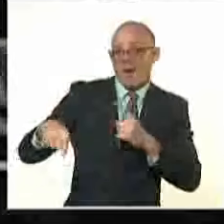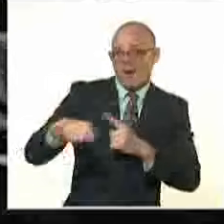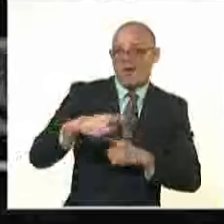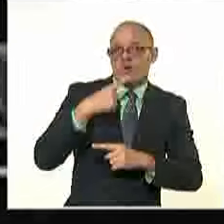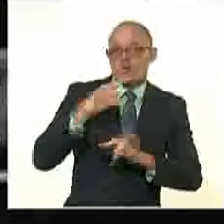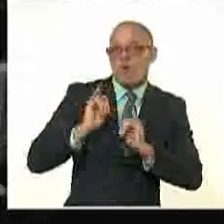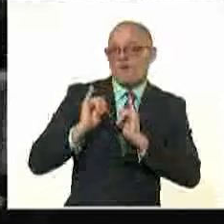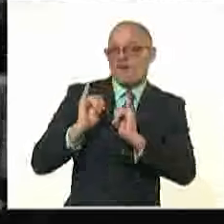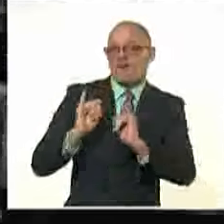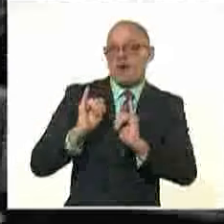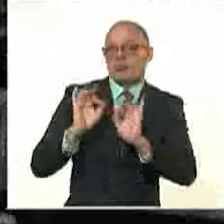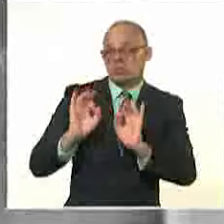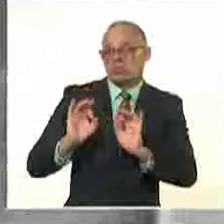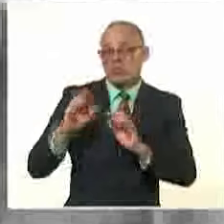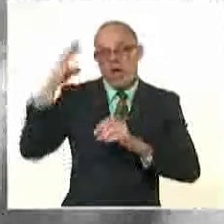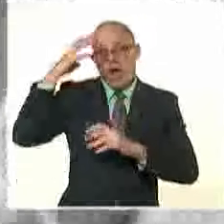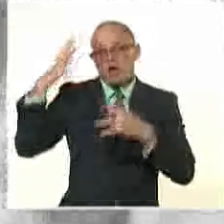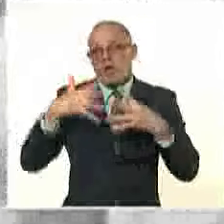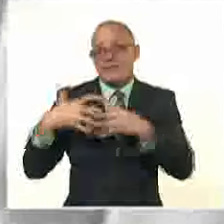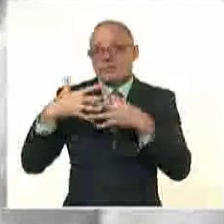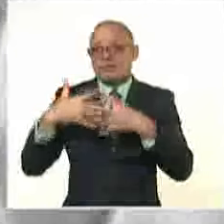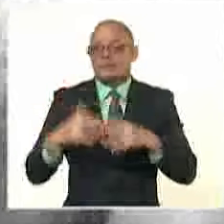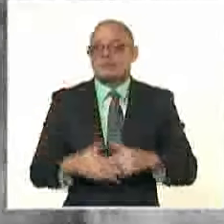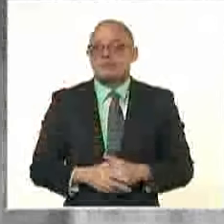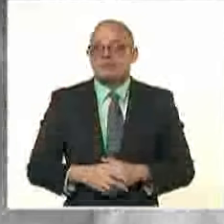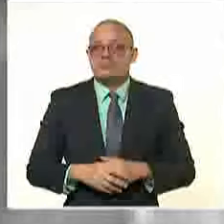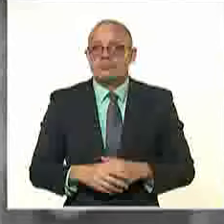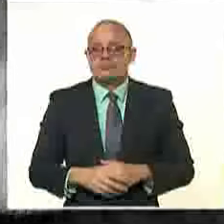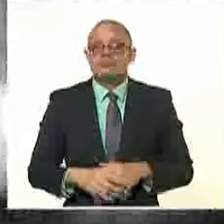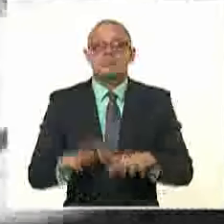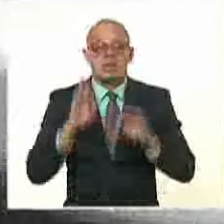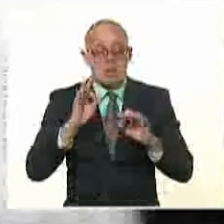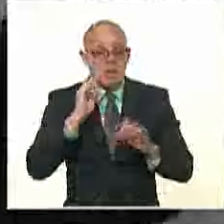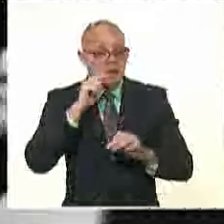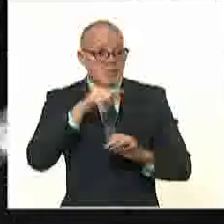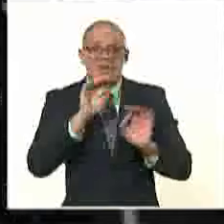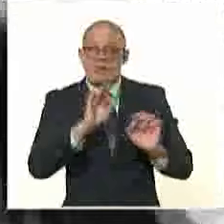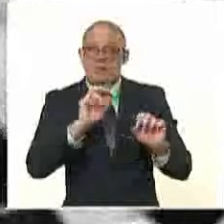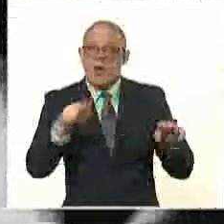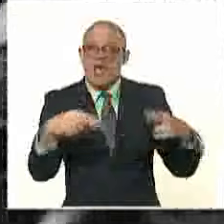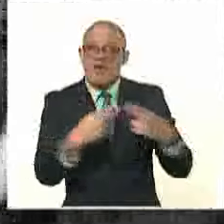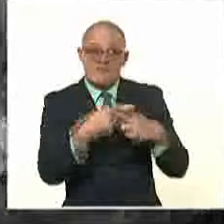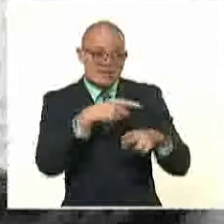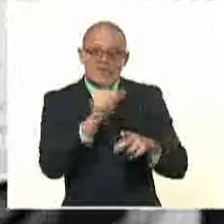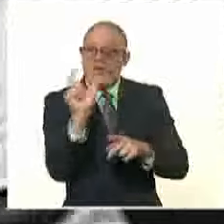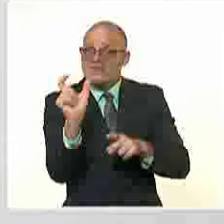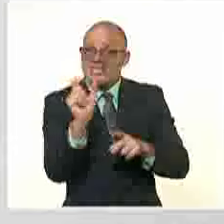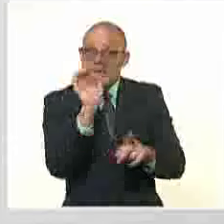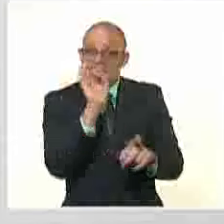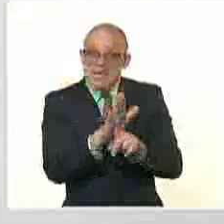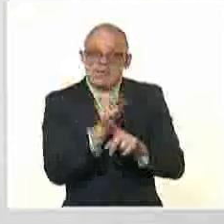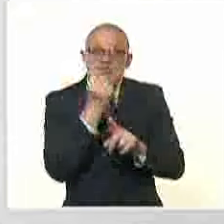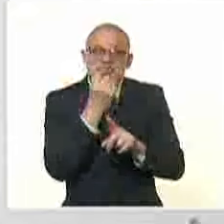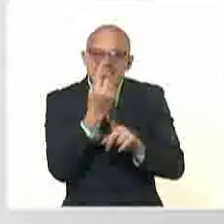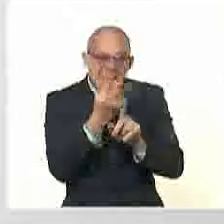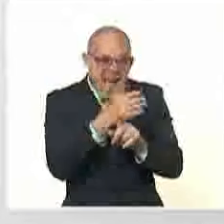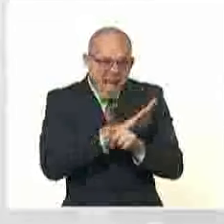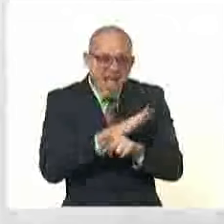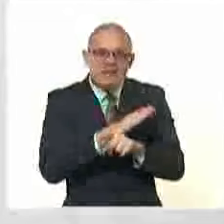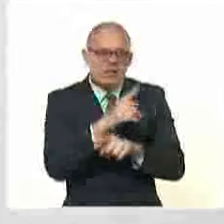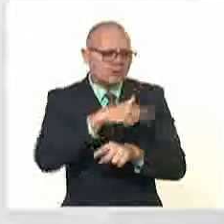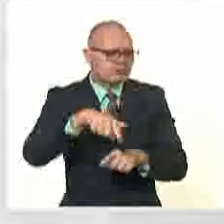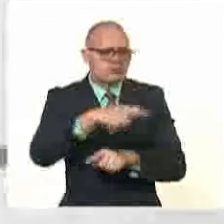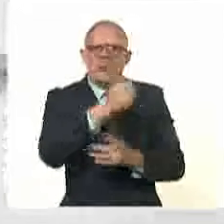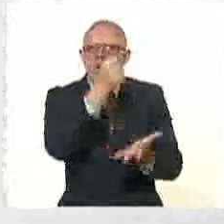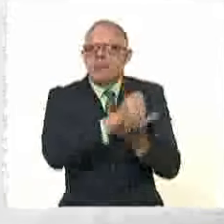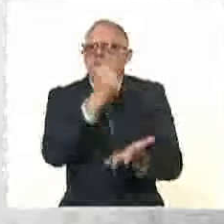de Estados Unidos. Precisamente un día antes de iniciar los Juegos, la comitiva cubana aprobó por unanimidad